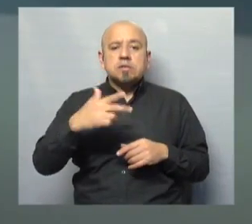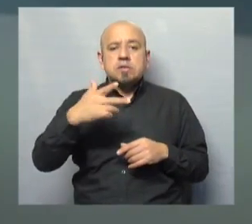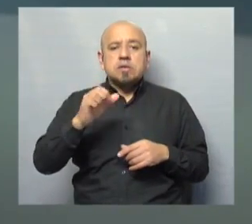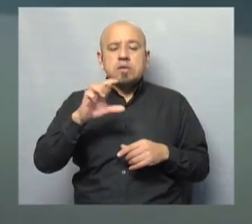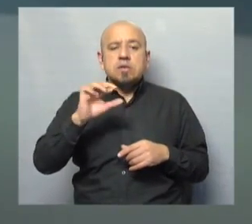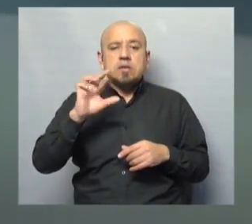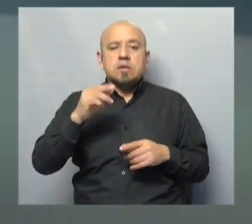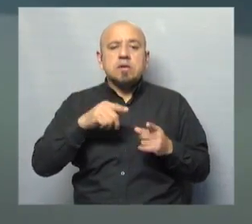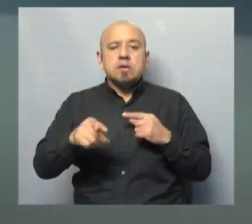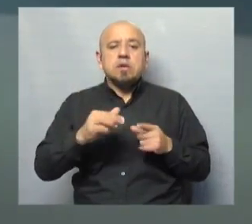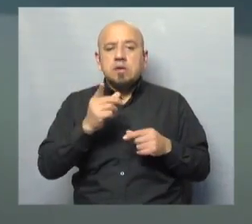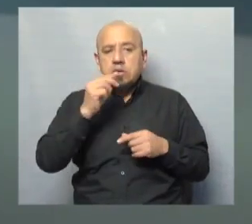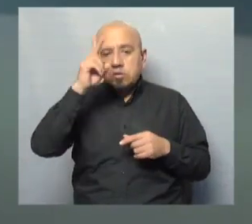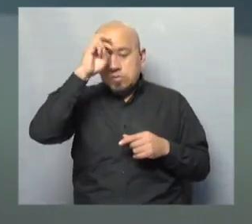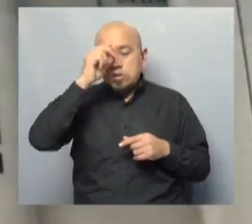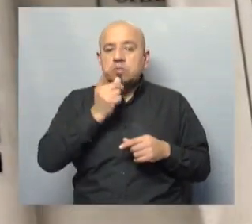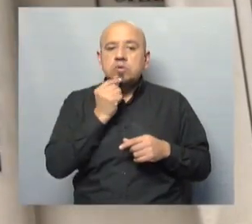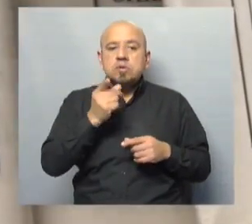en el hospital policial